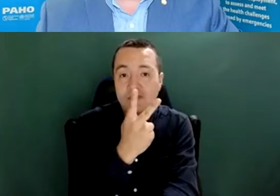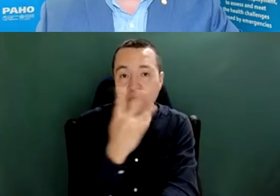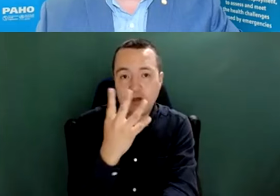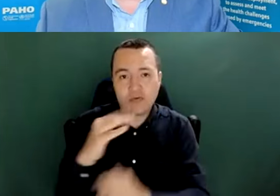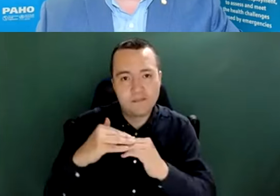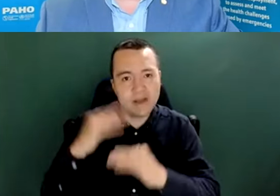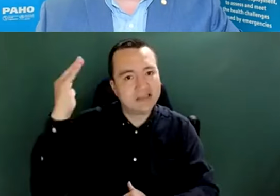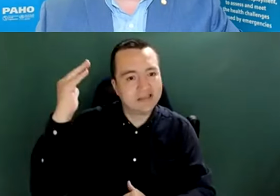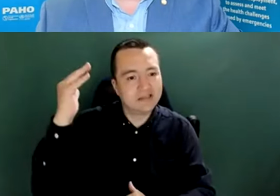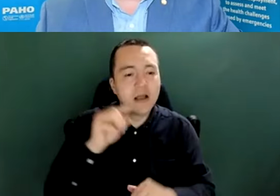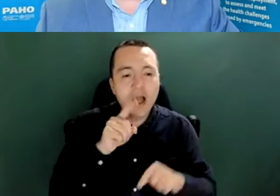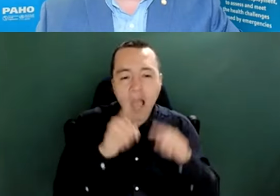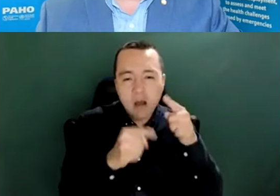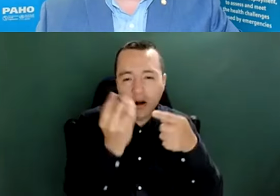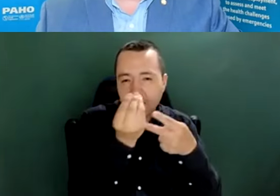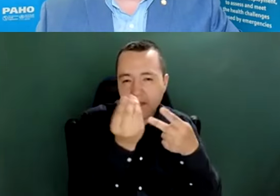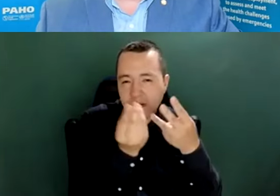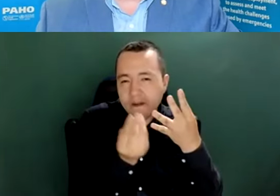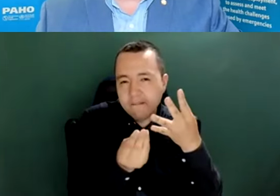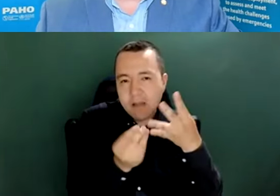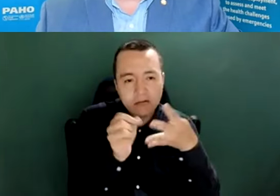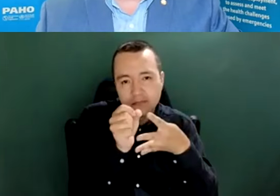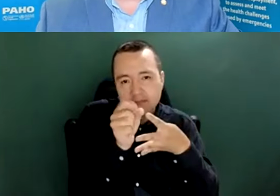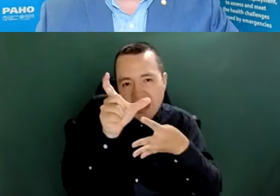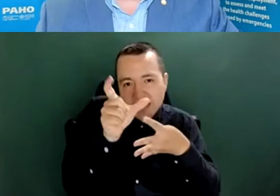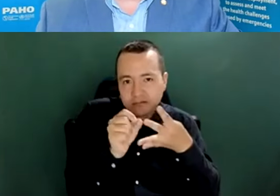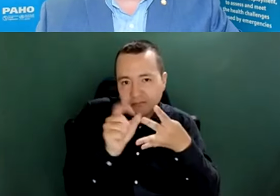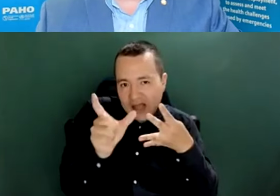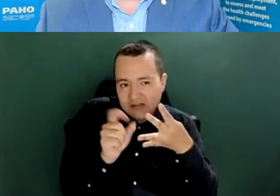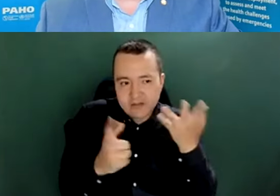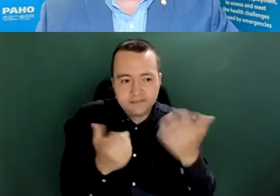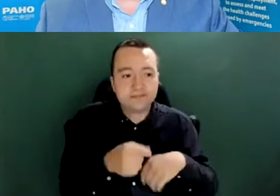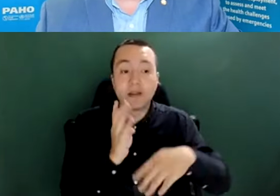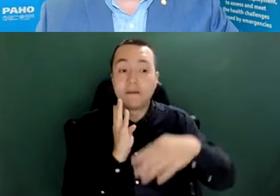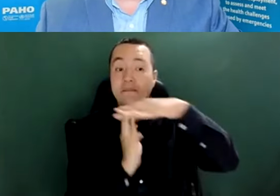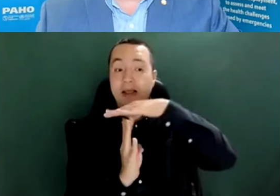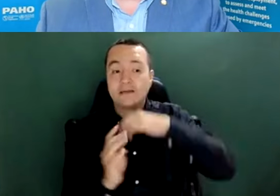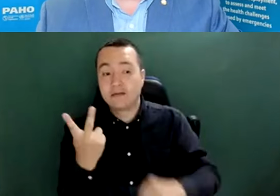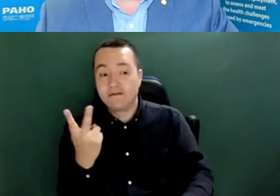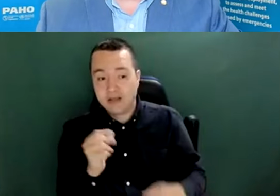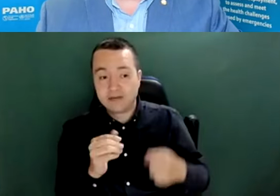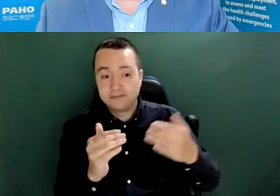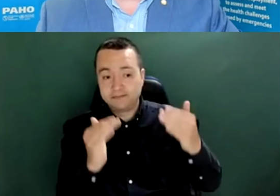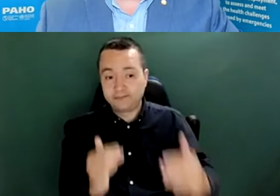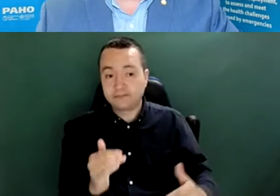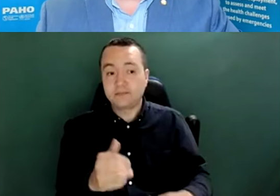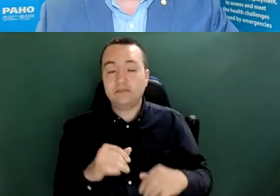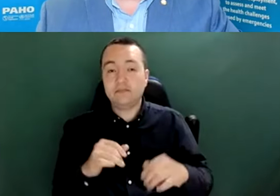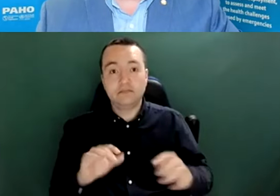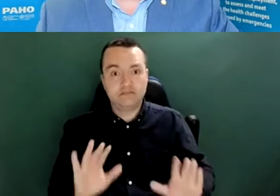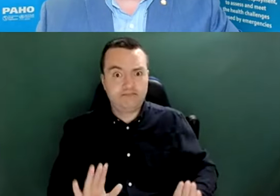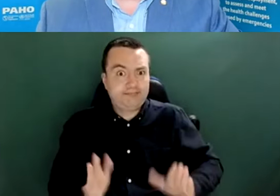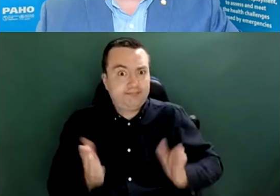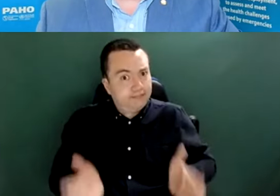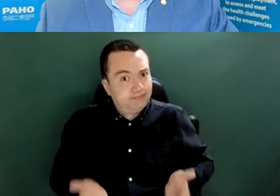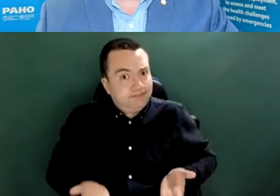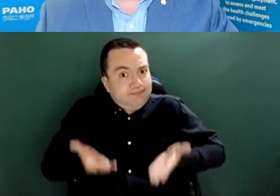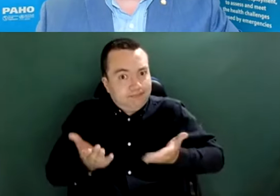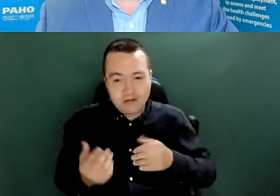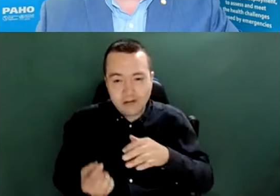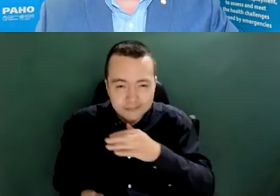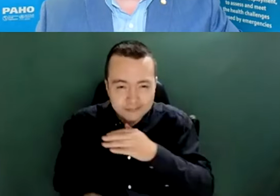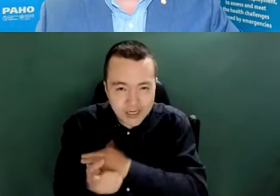caen en más de uno de esos temas prioritarios. Migrantes, 20. Recuperación post-evento, 33. Capacidades en